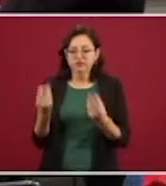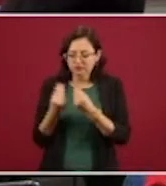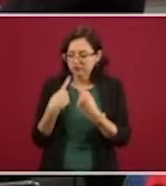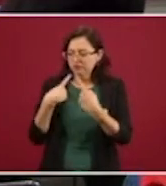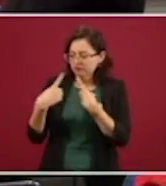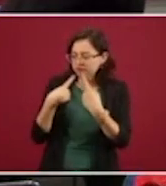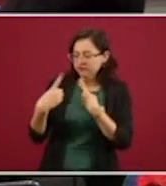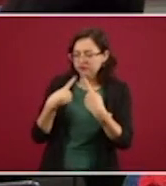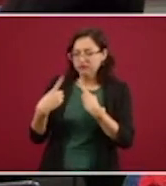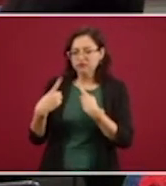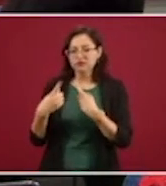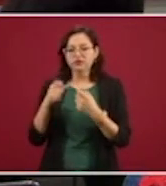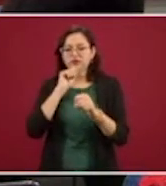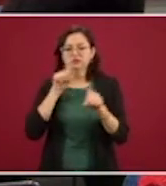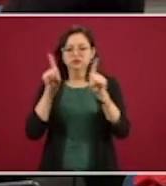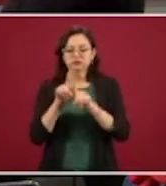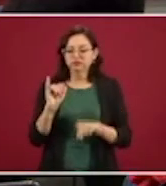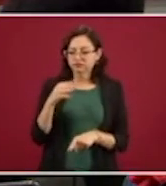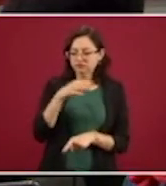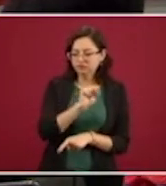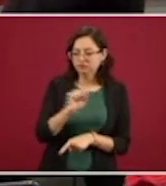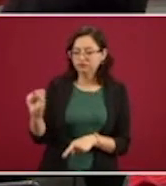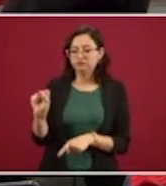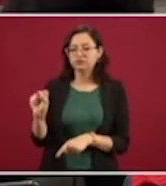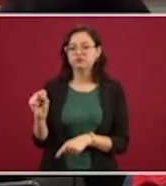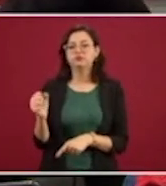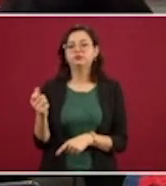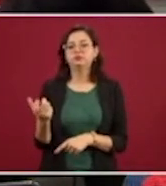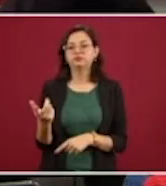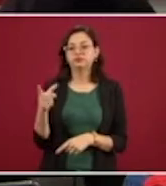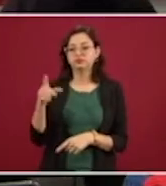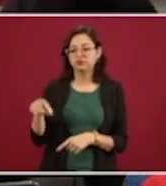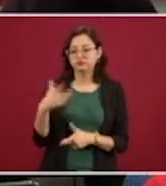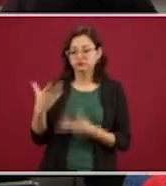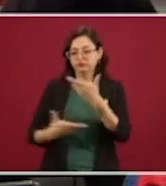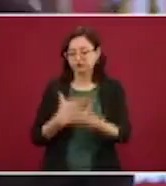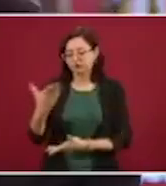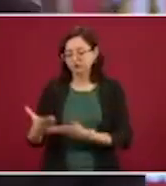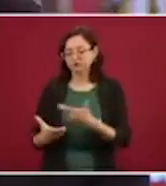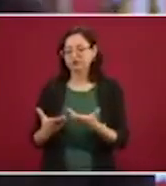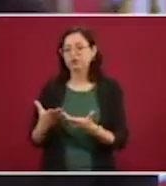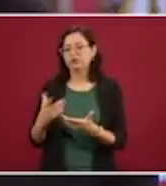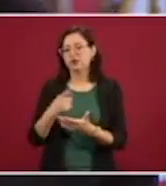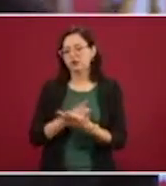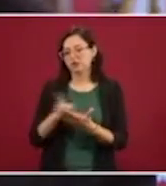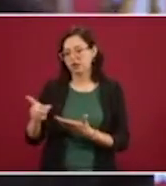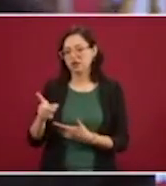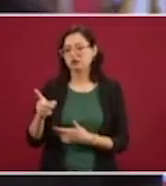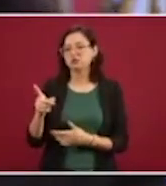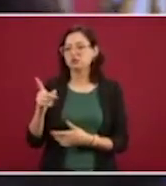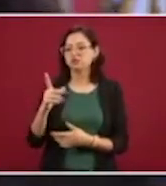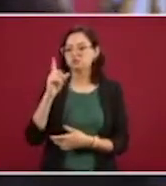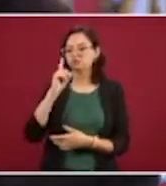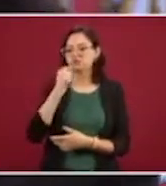y el Instituto Mexicano del Seguro Social, en la Dirección de Prestaciones Económicas y Sociales, de la que dependen las